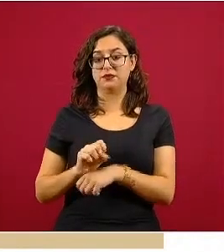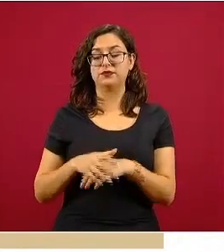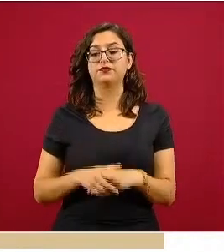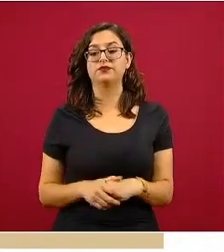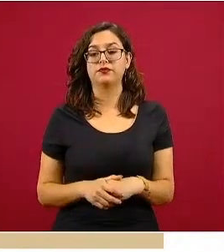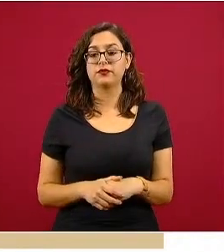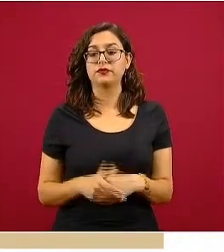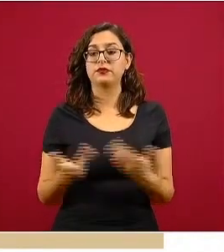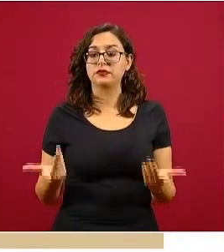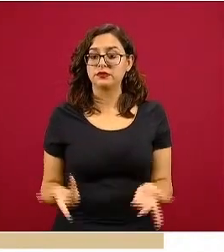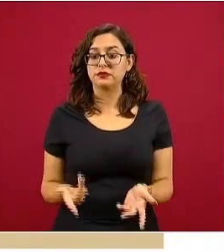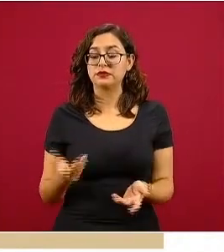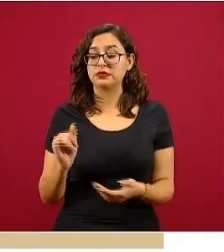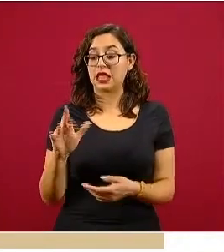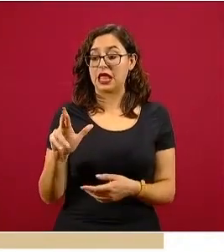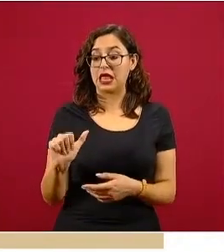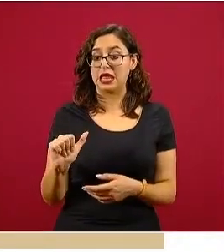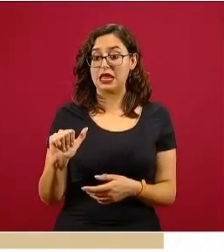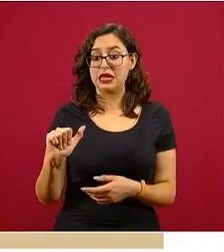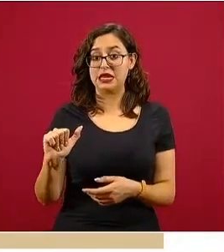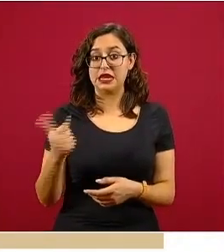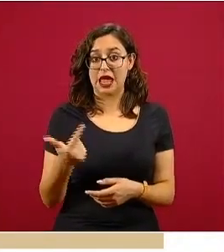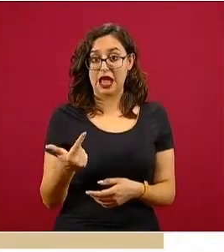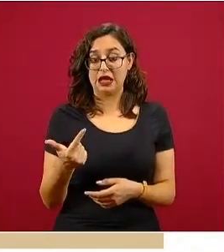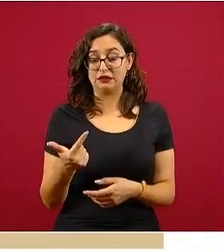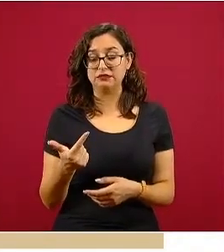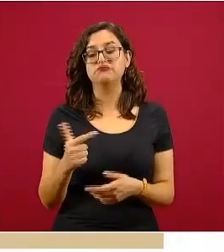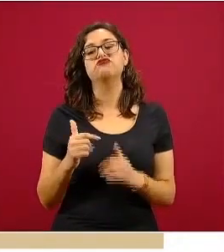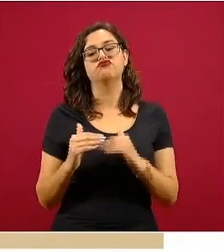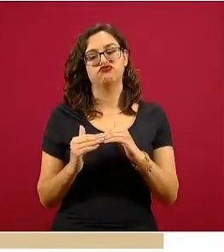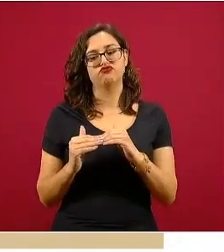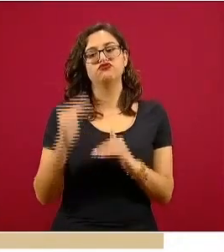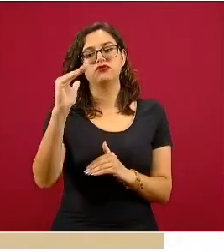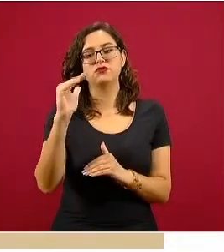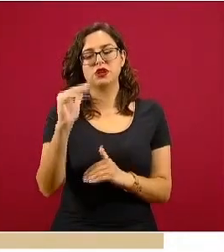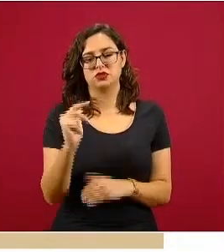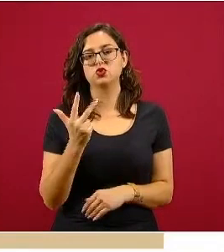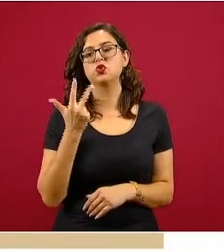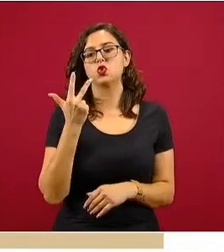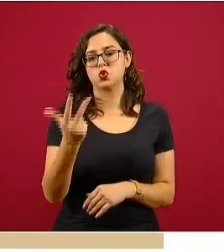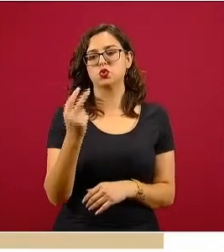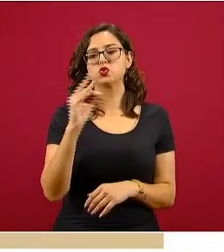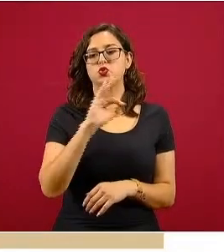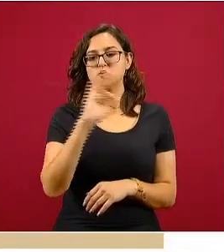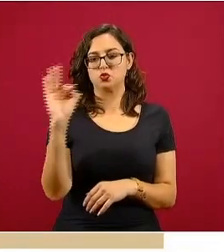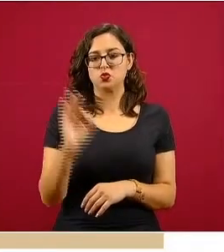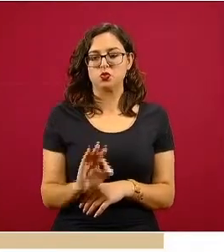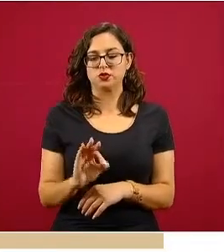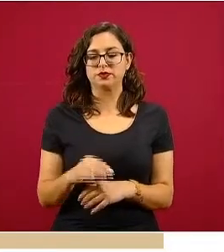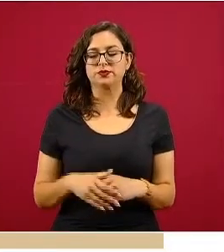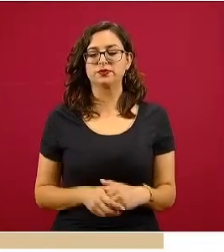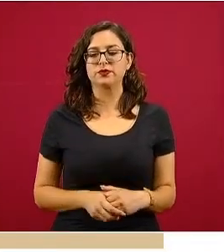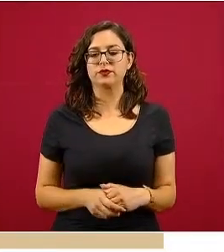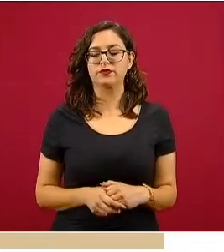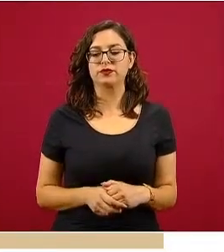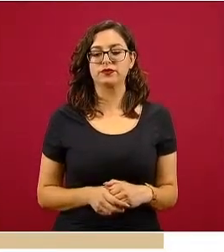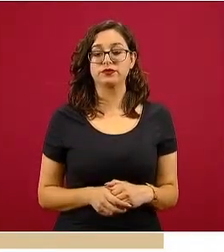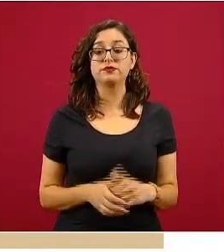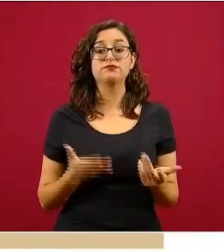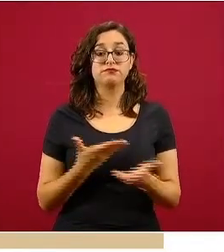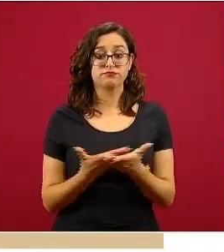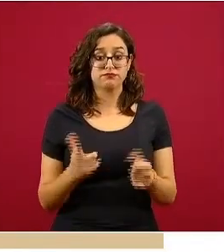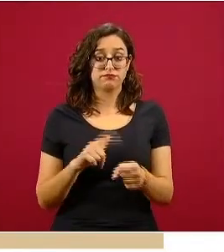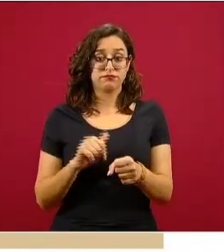camas generales, más bien hubo un incremento de 8 puntos porcentuales en relación a este tipo de camas y